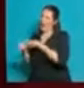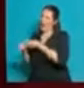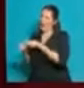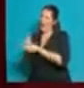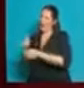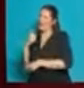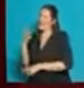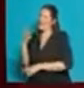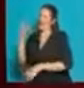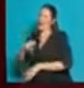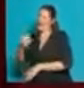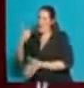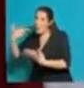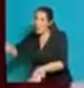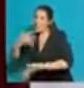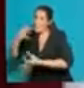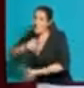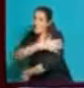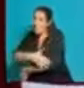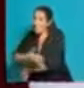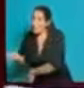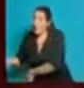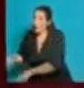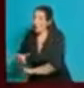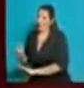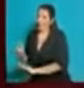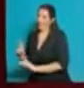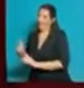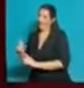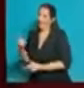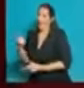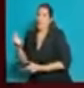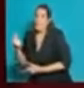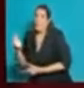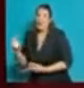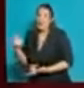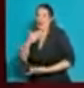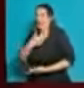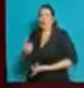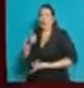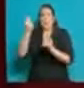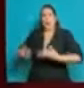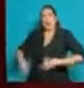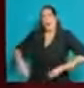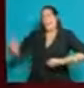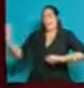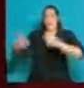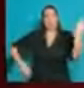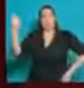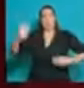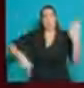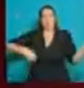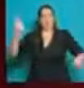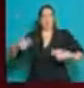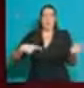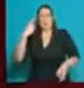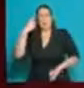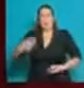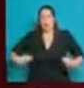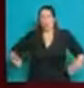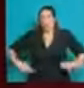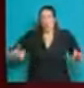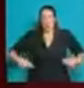cepos y prohibiciones, con tarifas irreales, con un Estado que despilfarraba recursos para hacernos creer que podíamos vivir en una realidad que